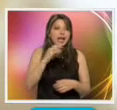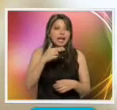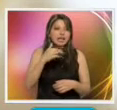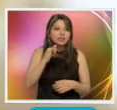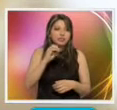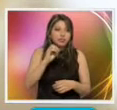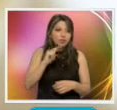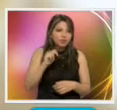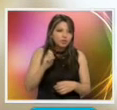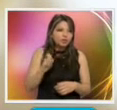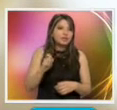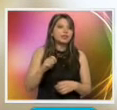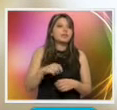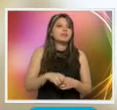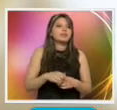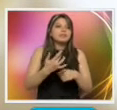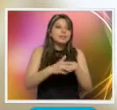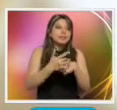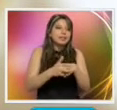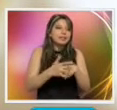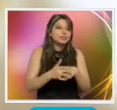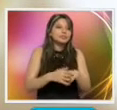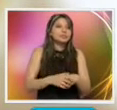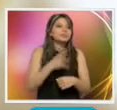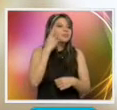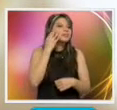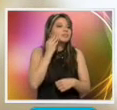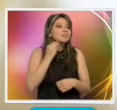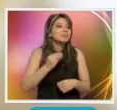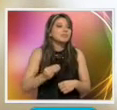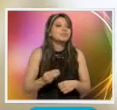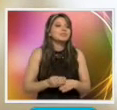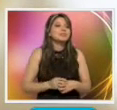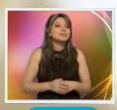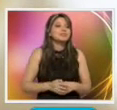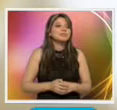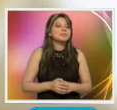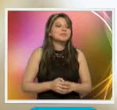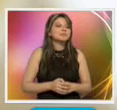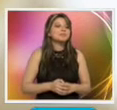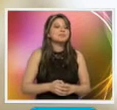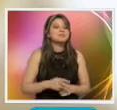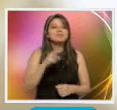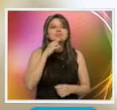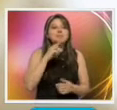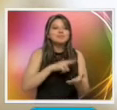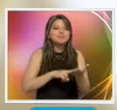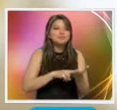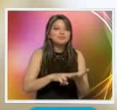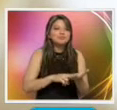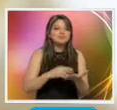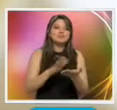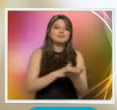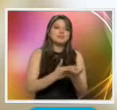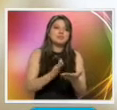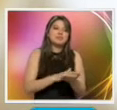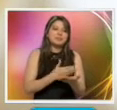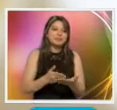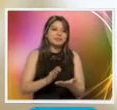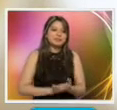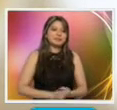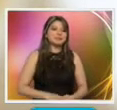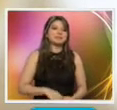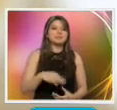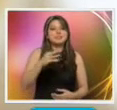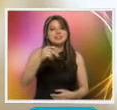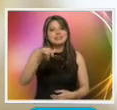grande, 1 aguacate maduro, orégano seco, mayonesa, aceite para freír, sal y pimienta al gusto y como dicen